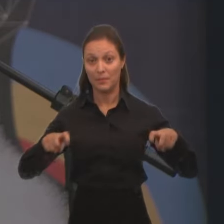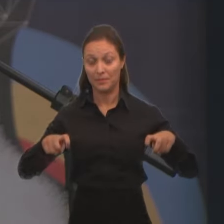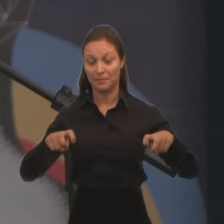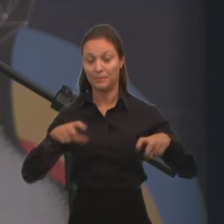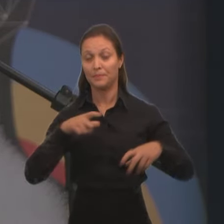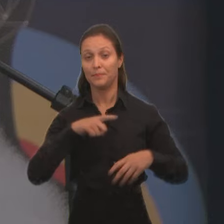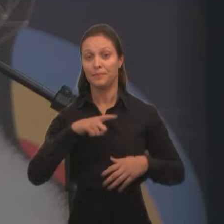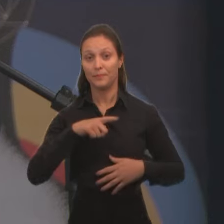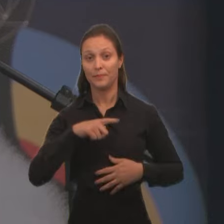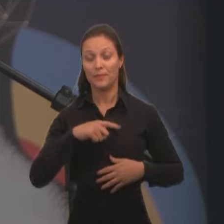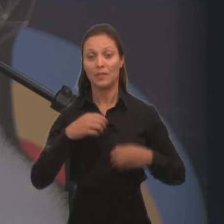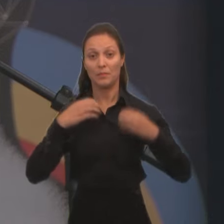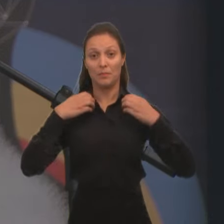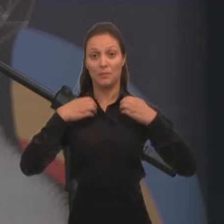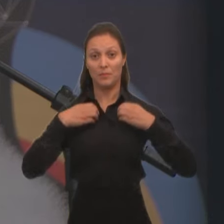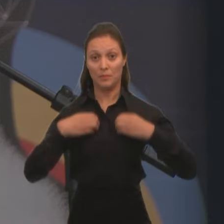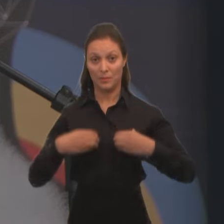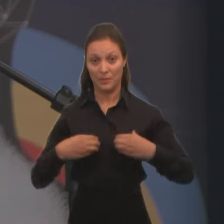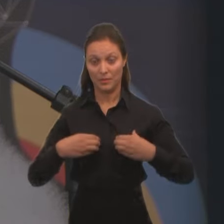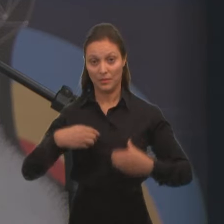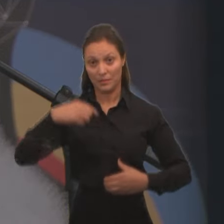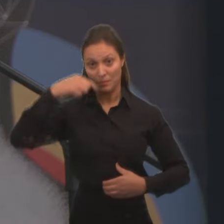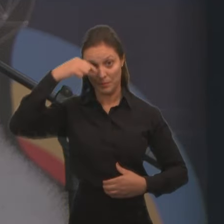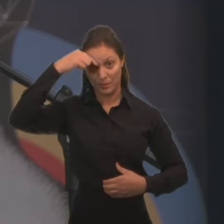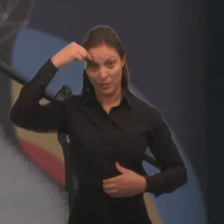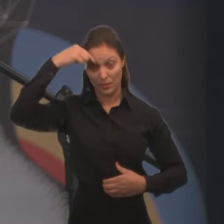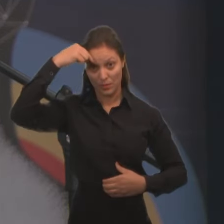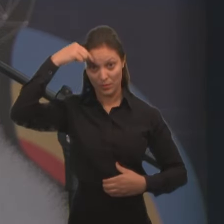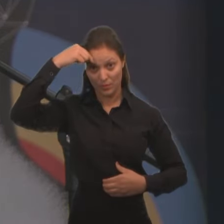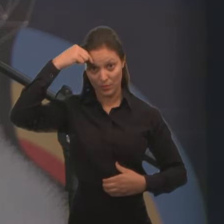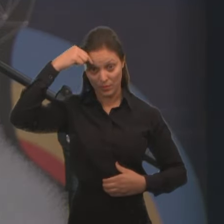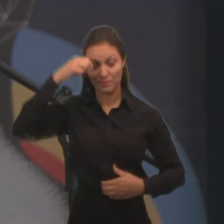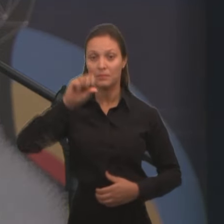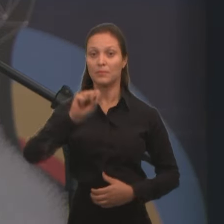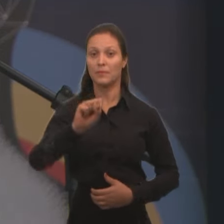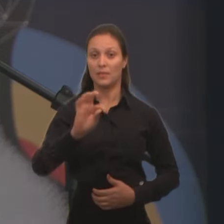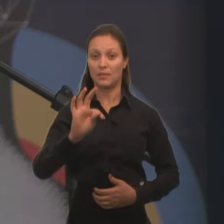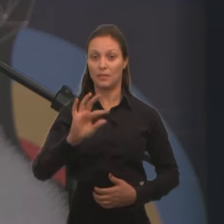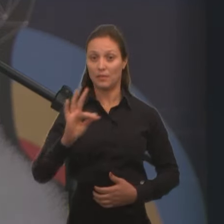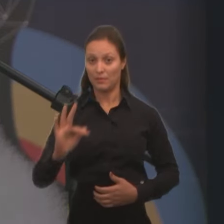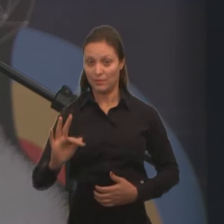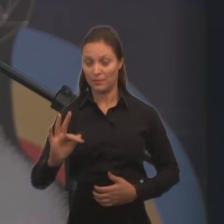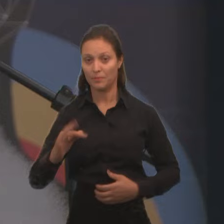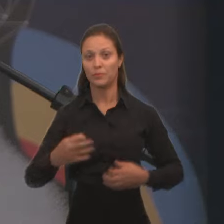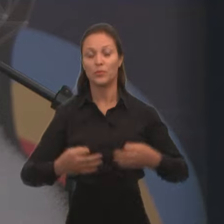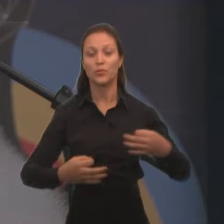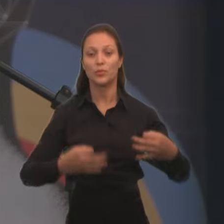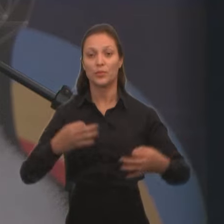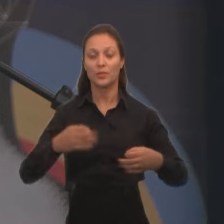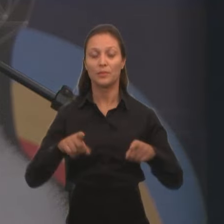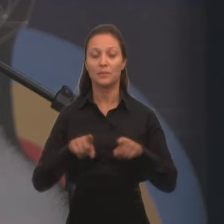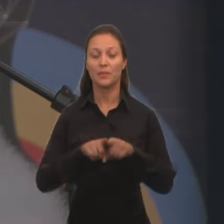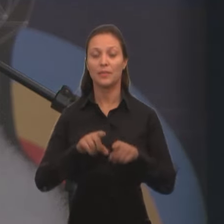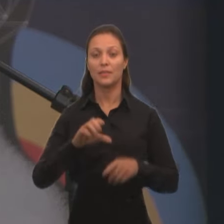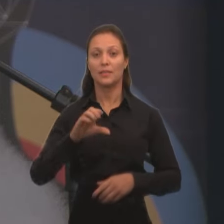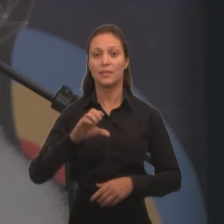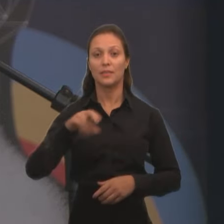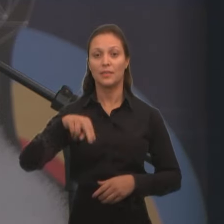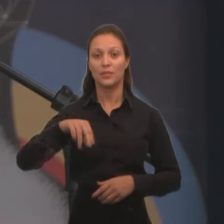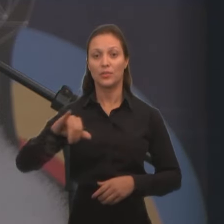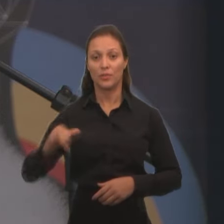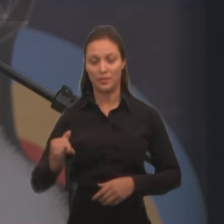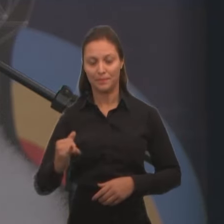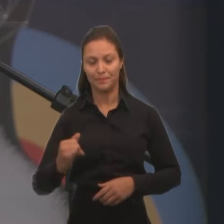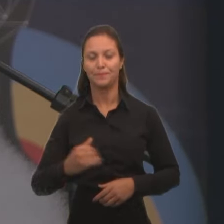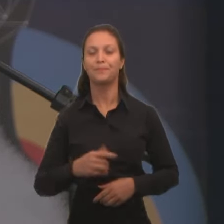los excelentes señor ministro Luis Roberto Barroso, presidente del Supremo Tribunal Federal y del Consejo Nacional de Justicia, su